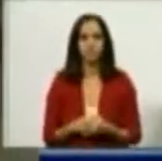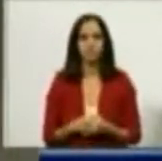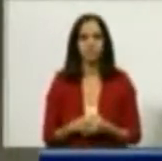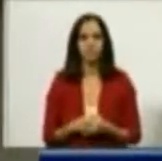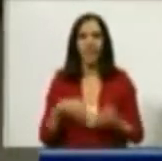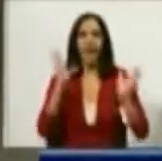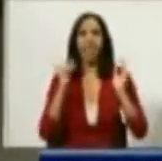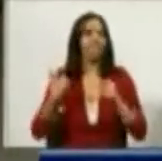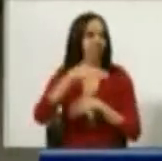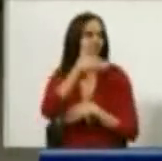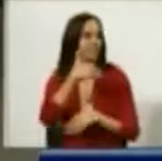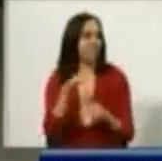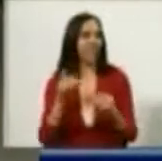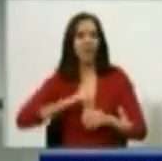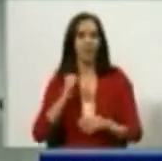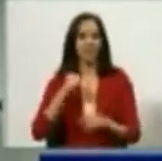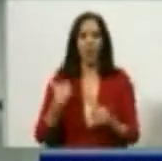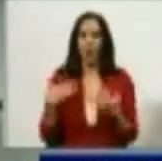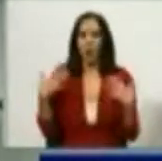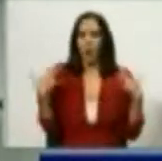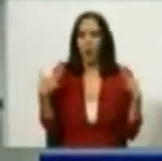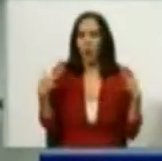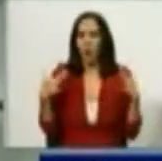se fue el ceviche